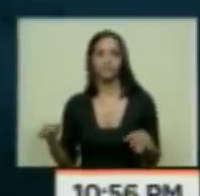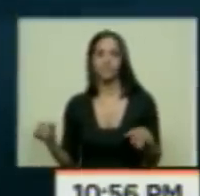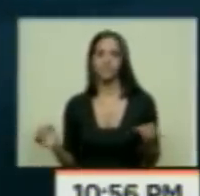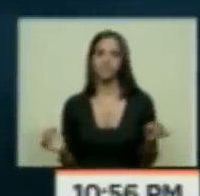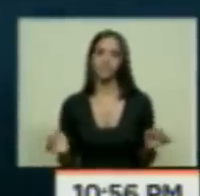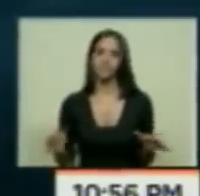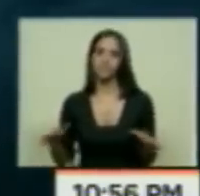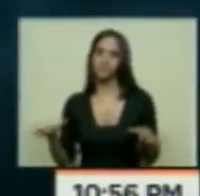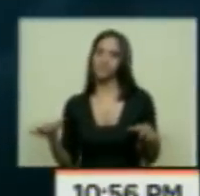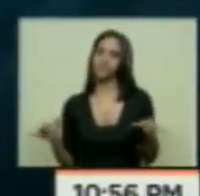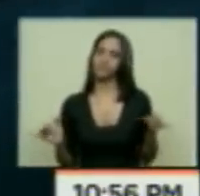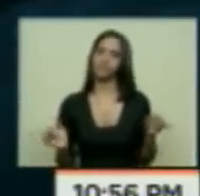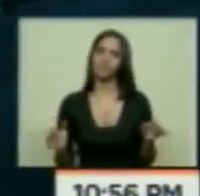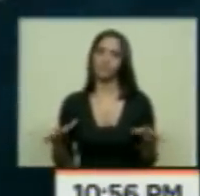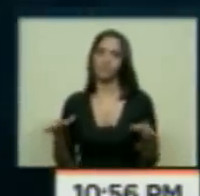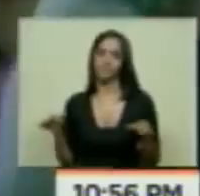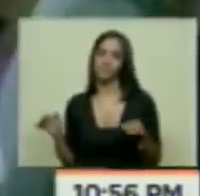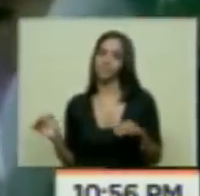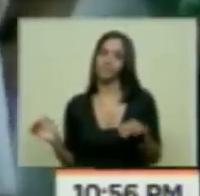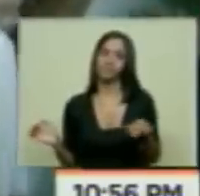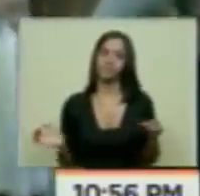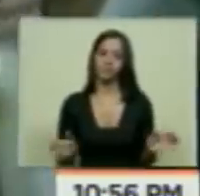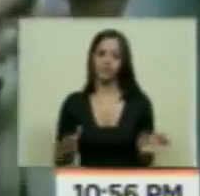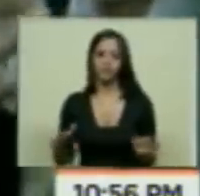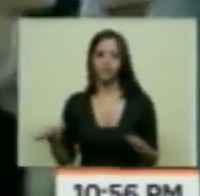vivir. Yo me muero como